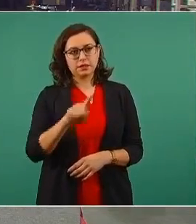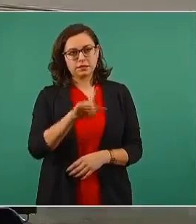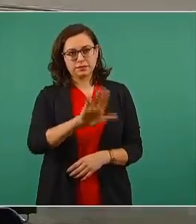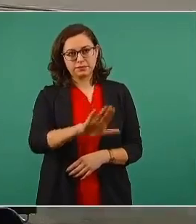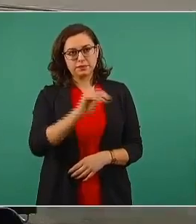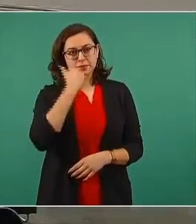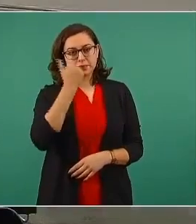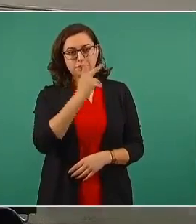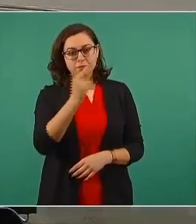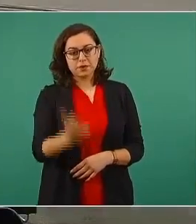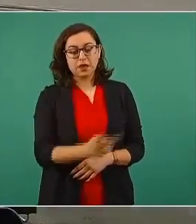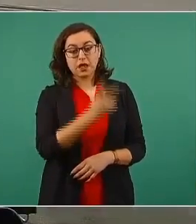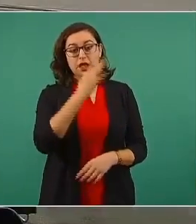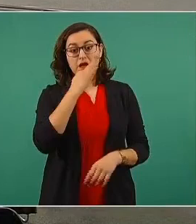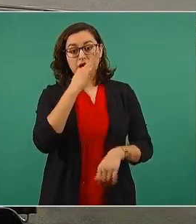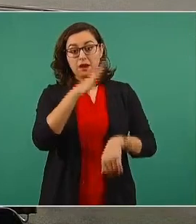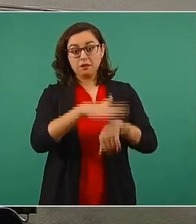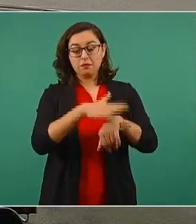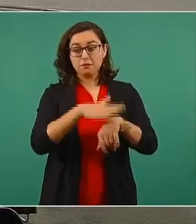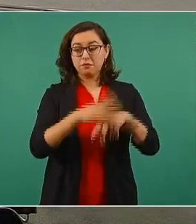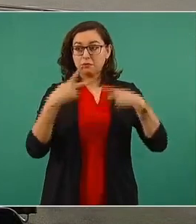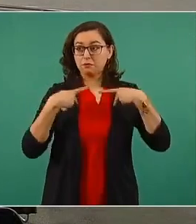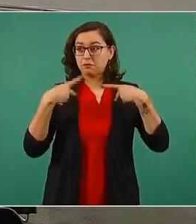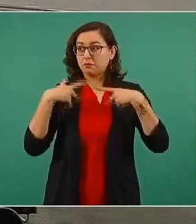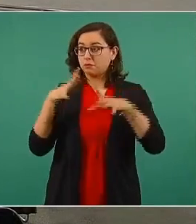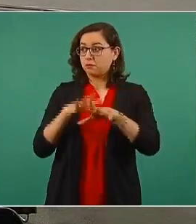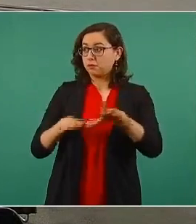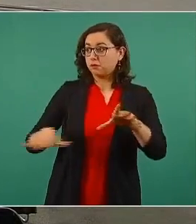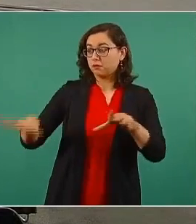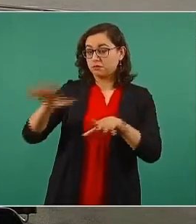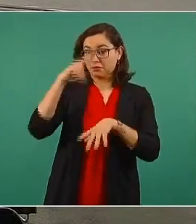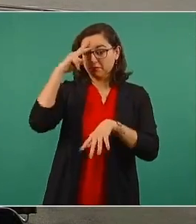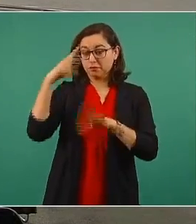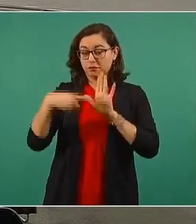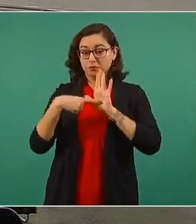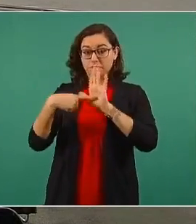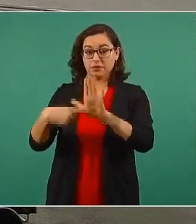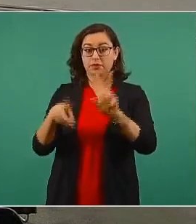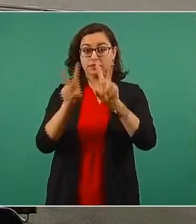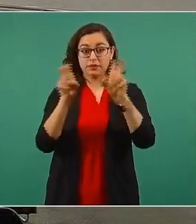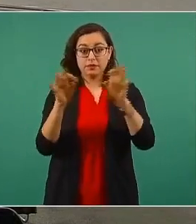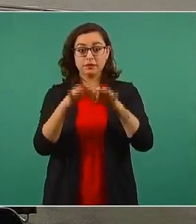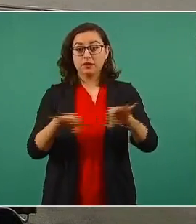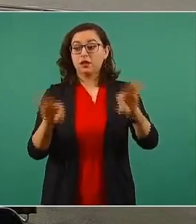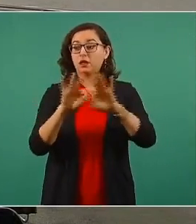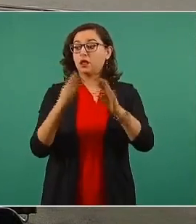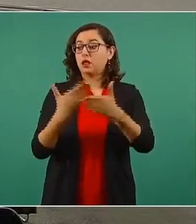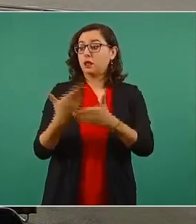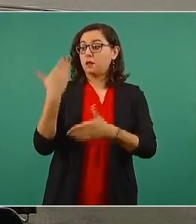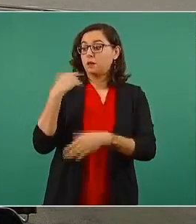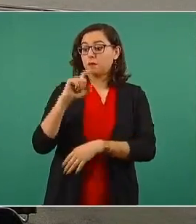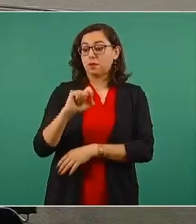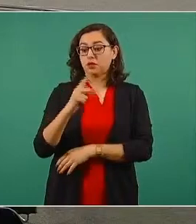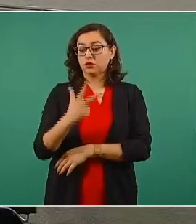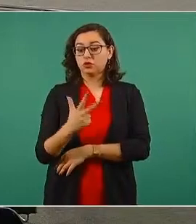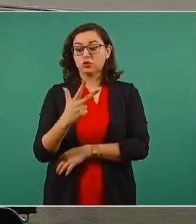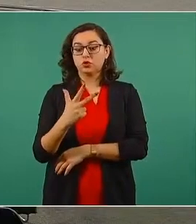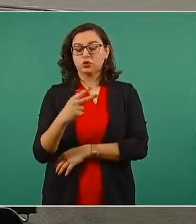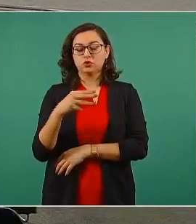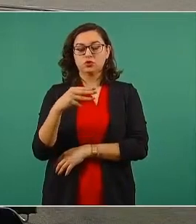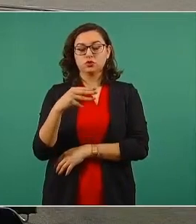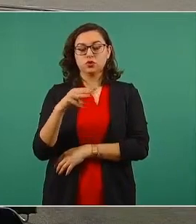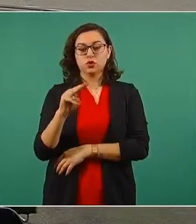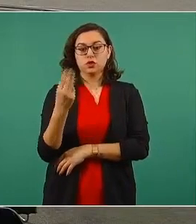hacer de su conocimiento y del pueblo de México un tema importante. Este pasado 28 de mayo, Mario Delgado, presidente de Morena,